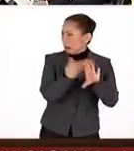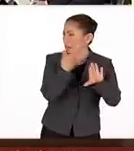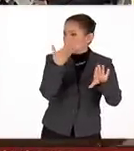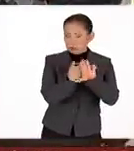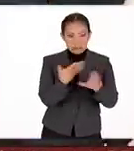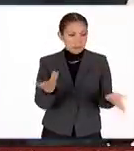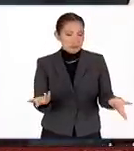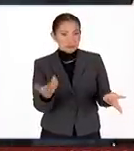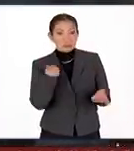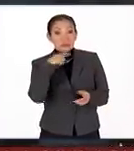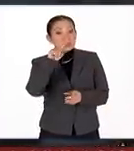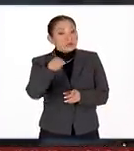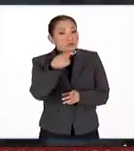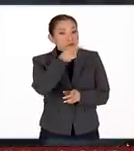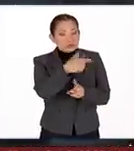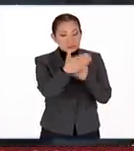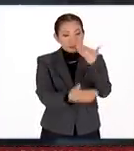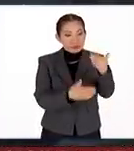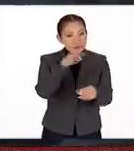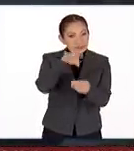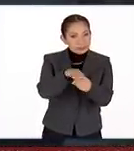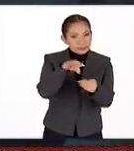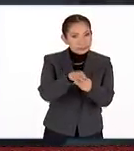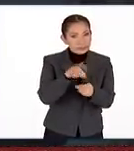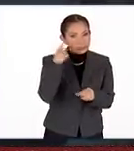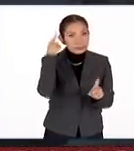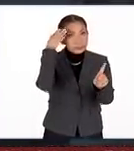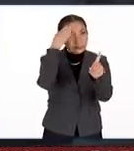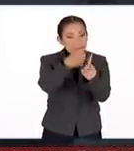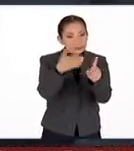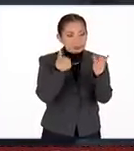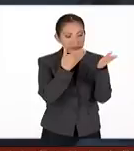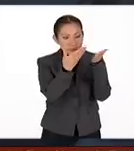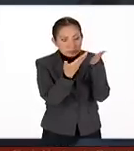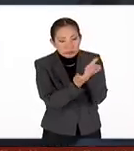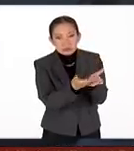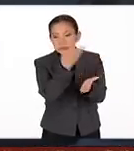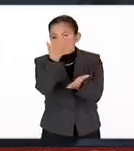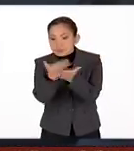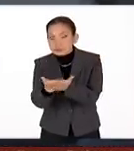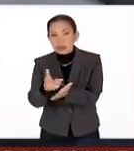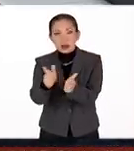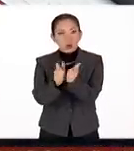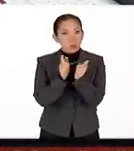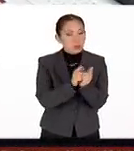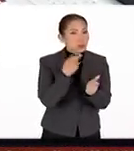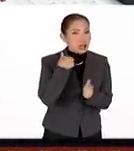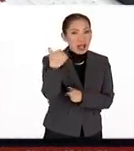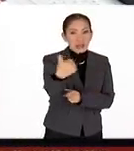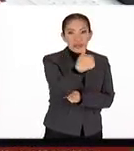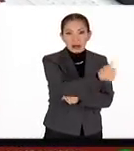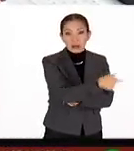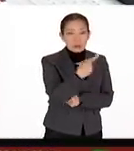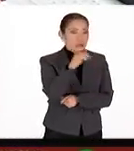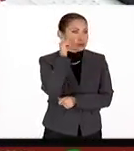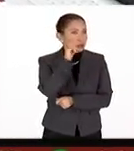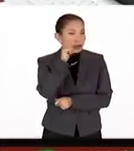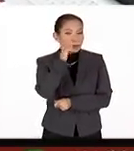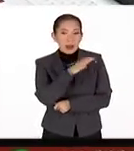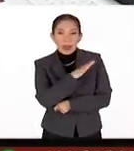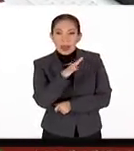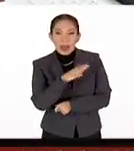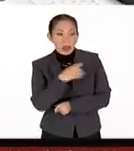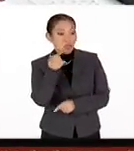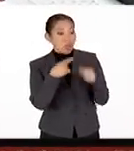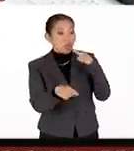evidentemente de lo que se trata es de que el proceso electoral vaya hacia las propuestas que hagan los partidos políticos pero nunca estamos exentos de la existencia de este